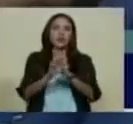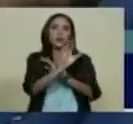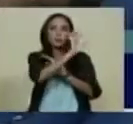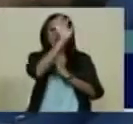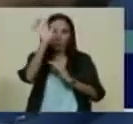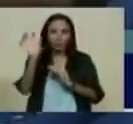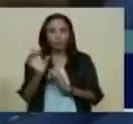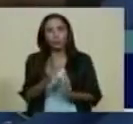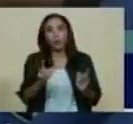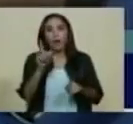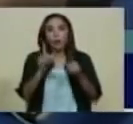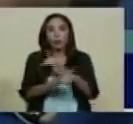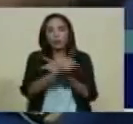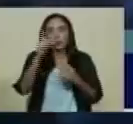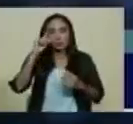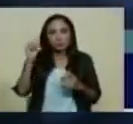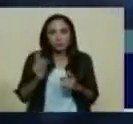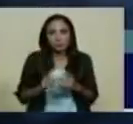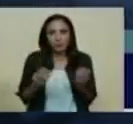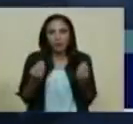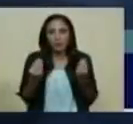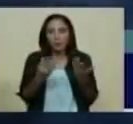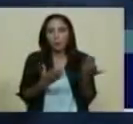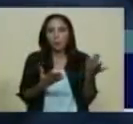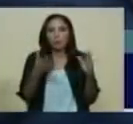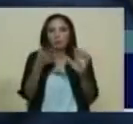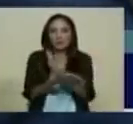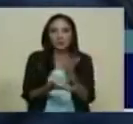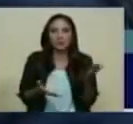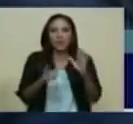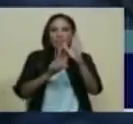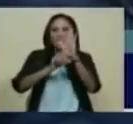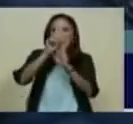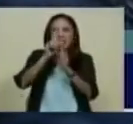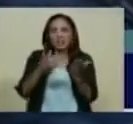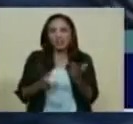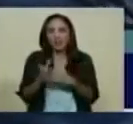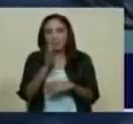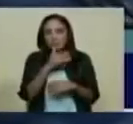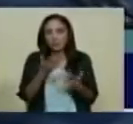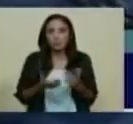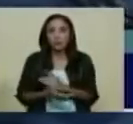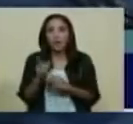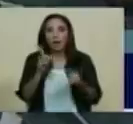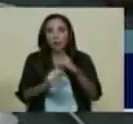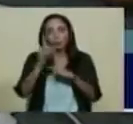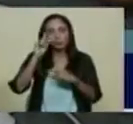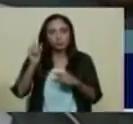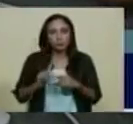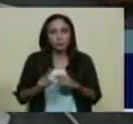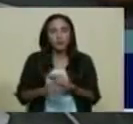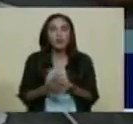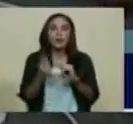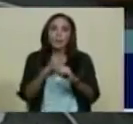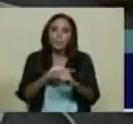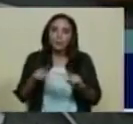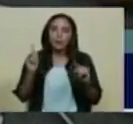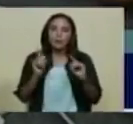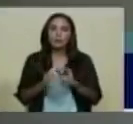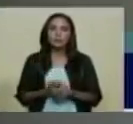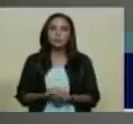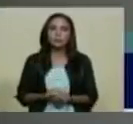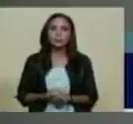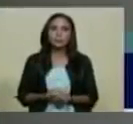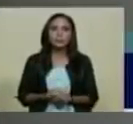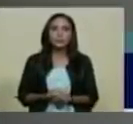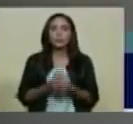y que nunca vaya a existir la posibilidad de que nos terminen robando nuestros profesionales. Presidente, pero yo quiero que esa